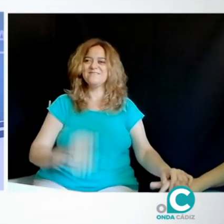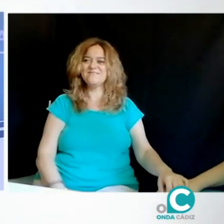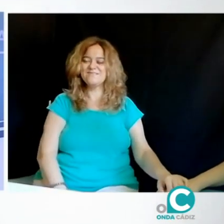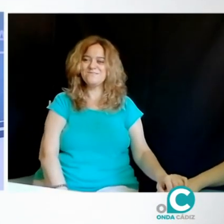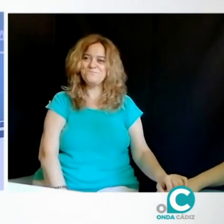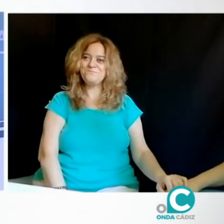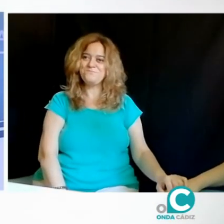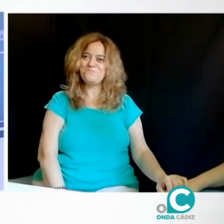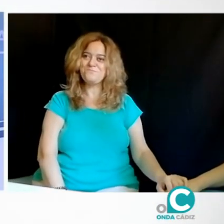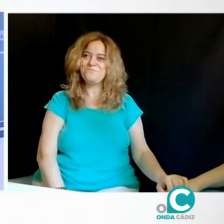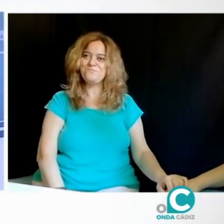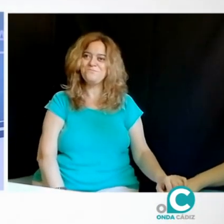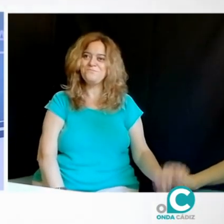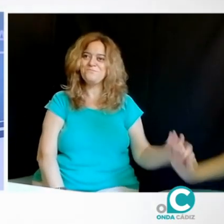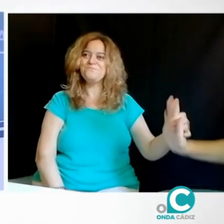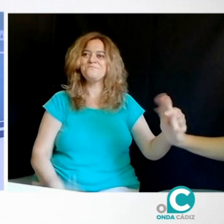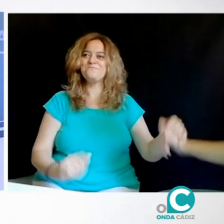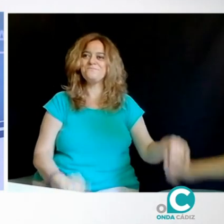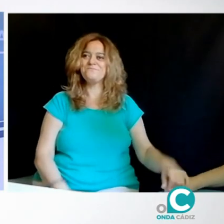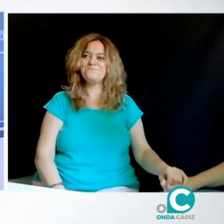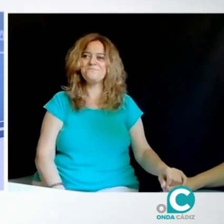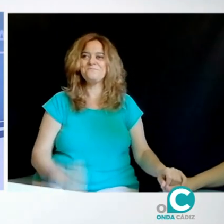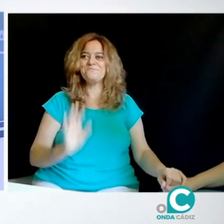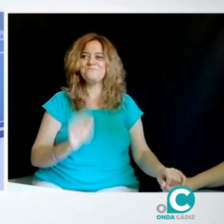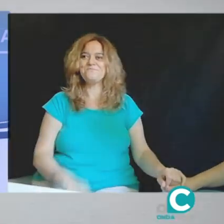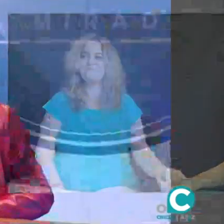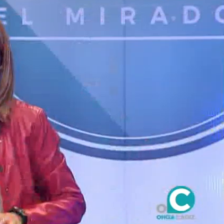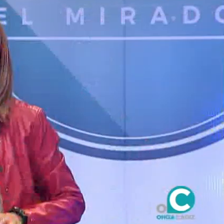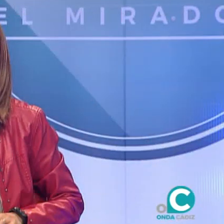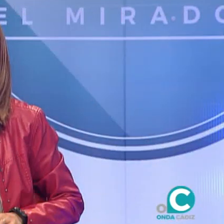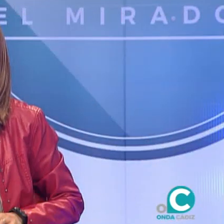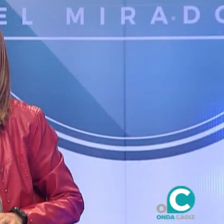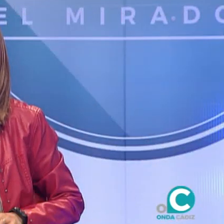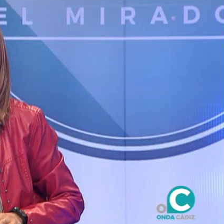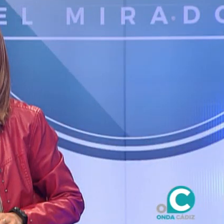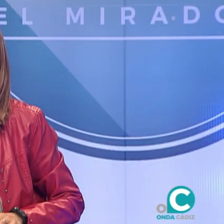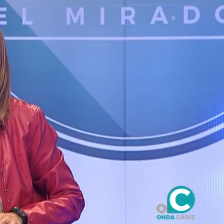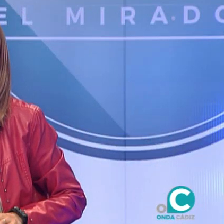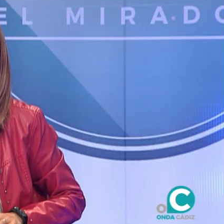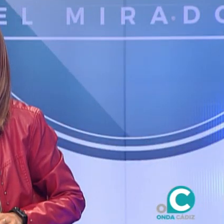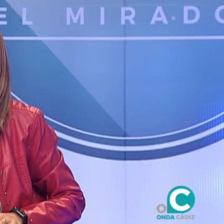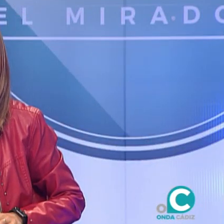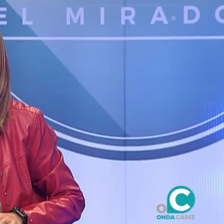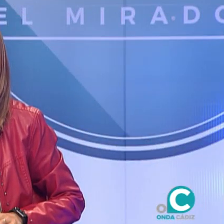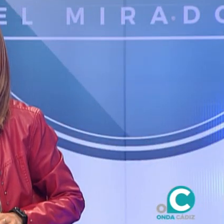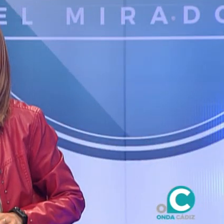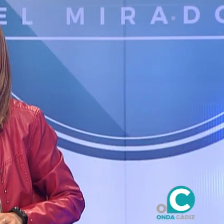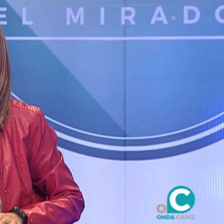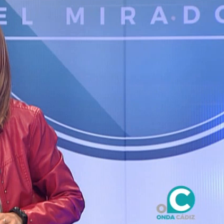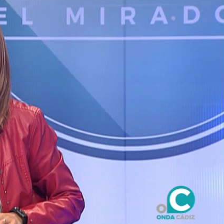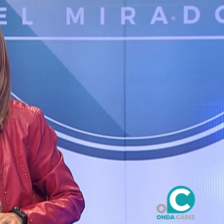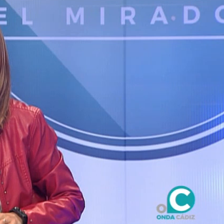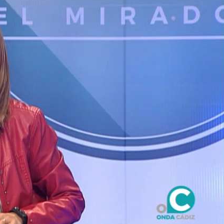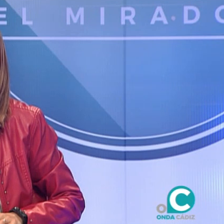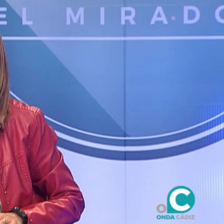Sí, un placer igualmente. Hasta luego. Muchas gracias. Pues, lo importante es visibilizar a todo este